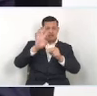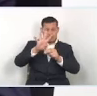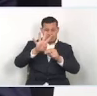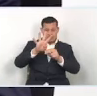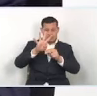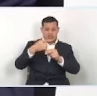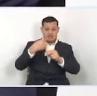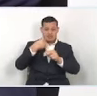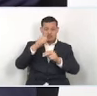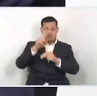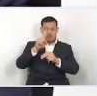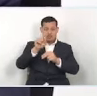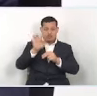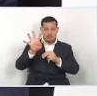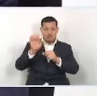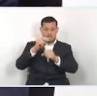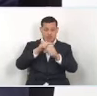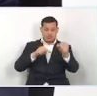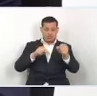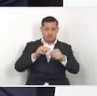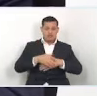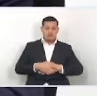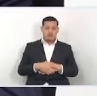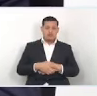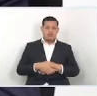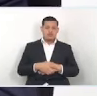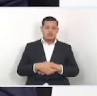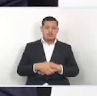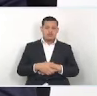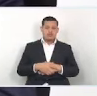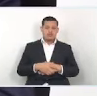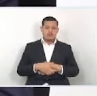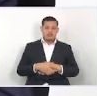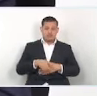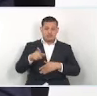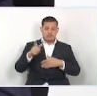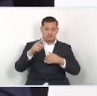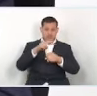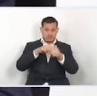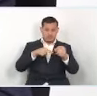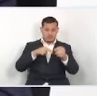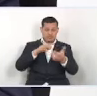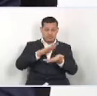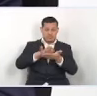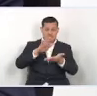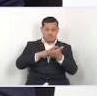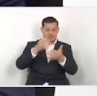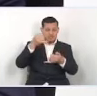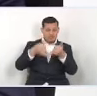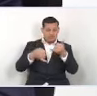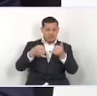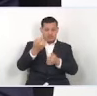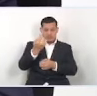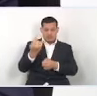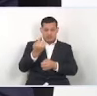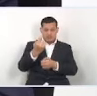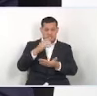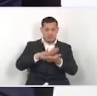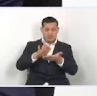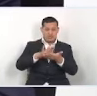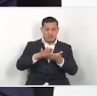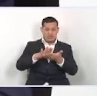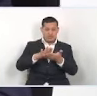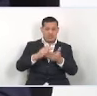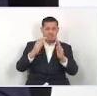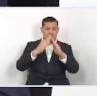zanahorias, $1.40. Obviamente eso es para un precio de consumo final, ¿verdad? Estamos hablando para el consumidor, de la